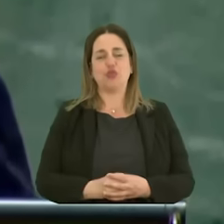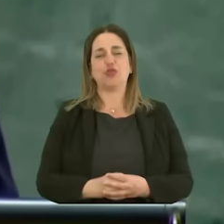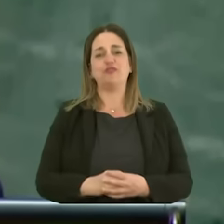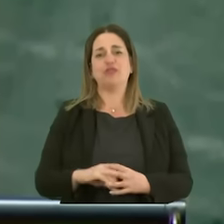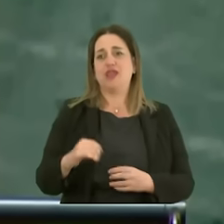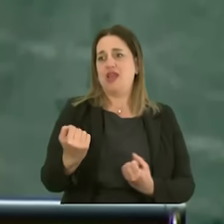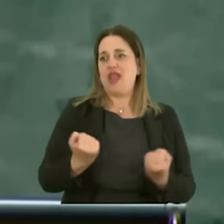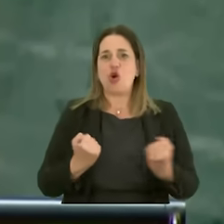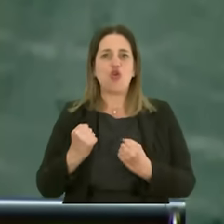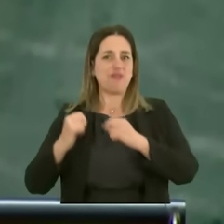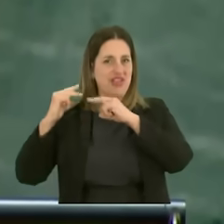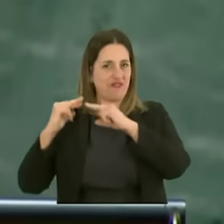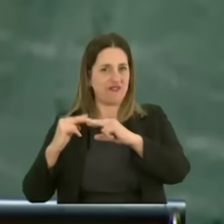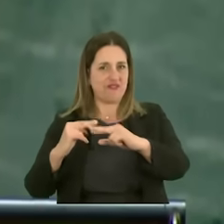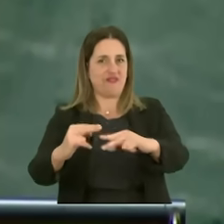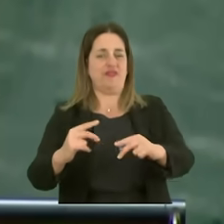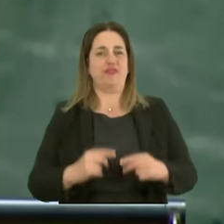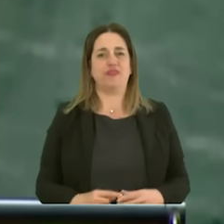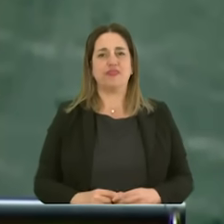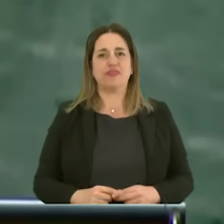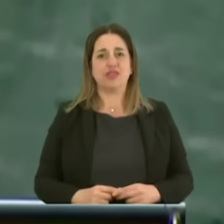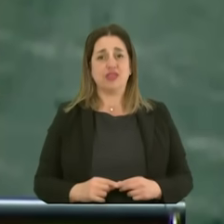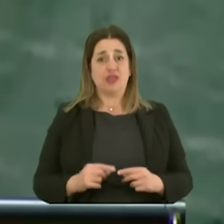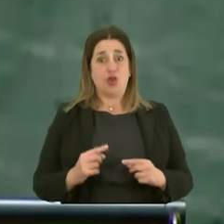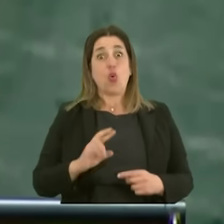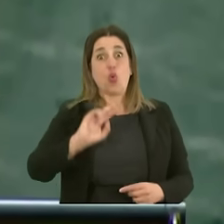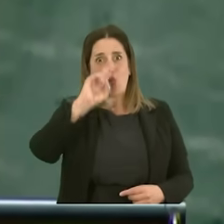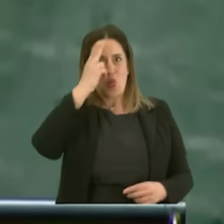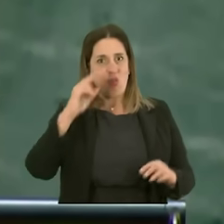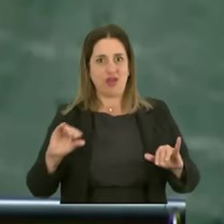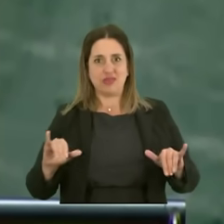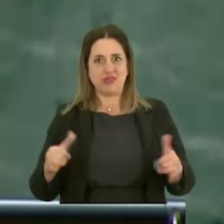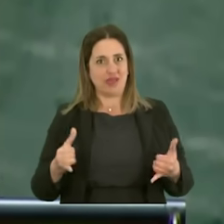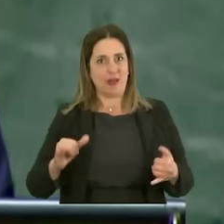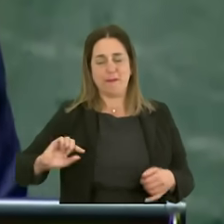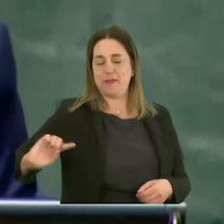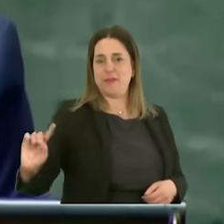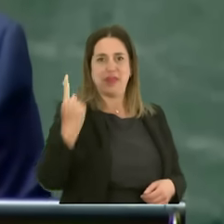finanzas sostenibles nuestro país ha sido